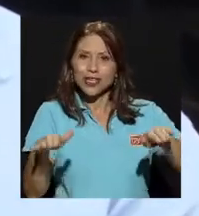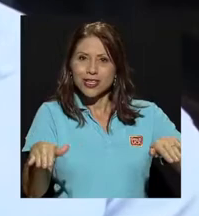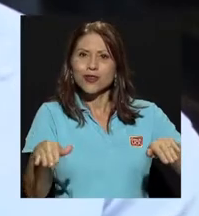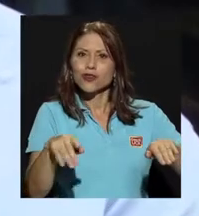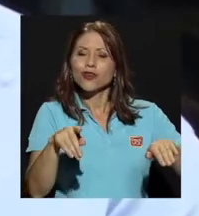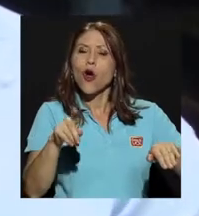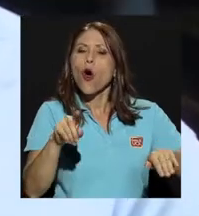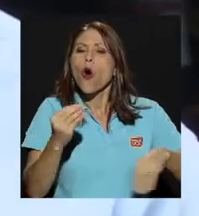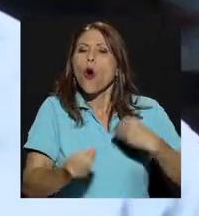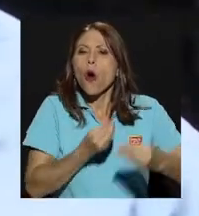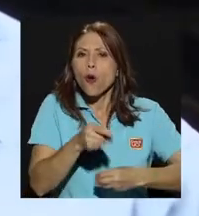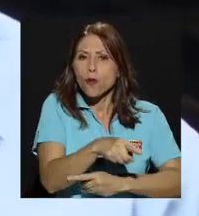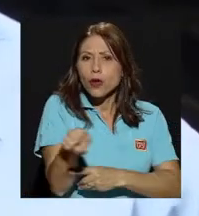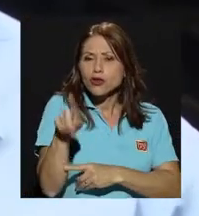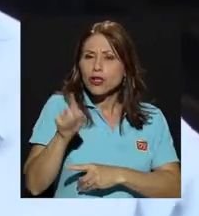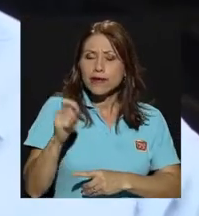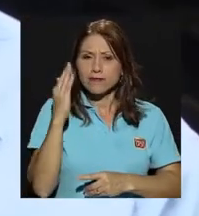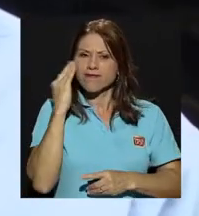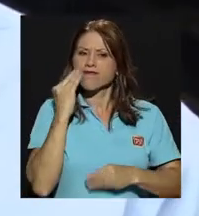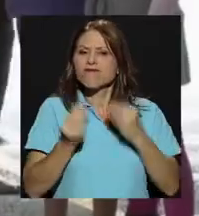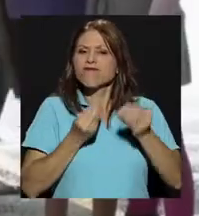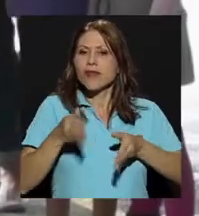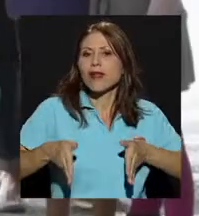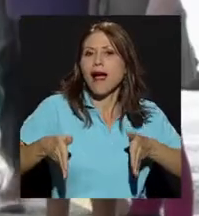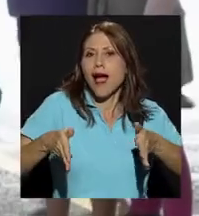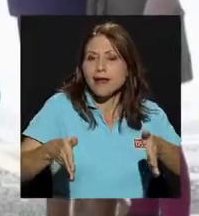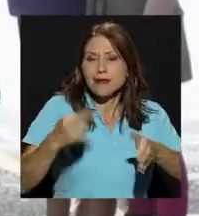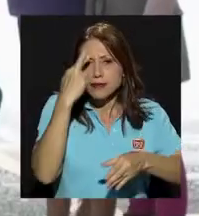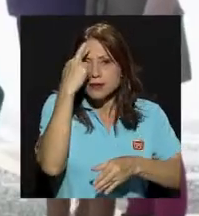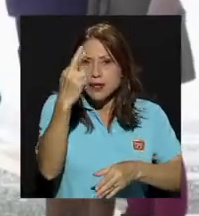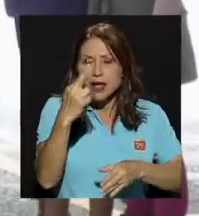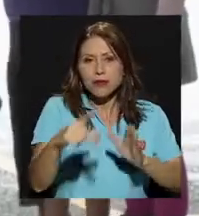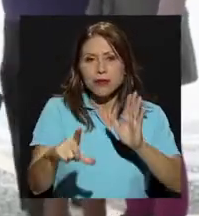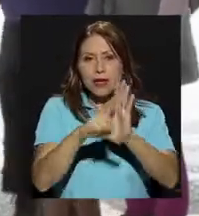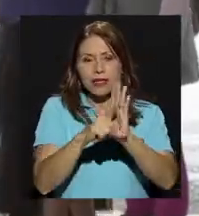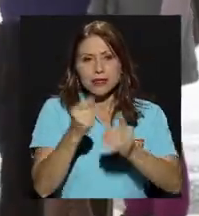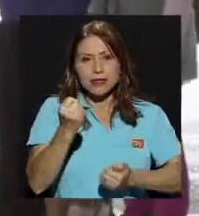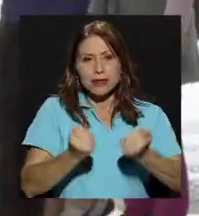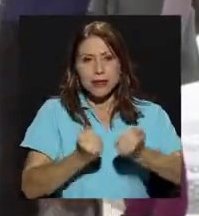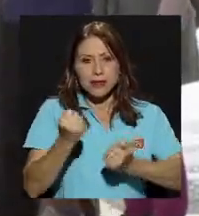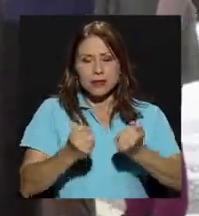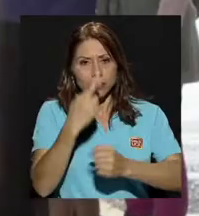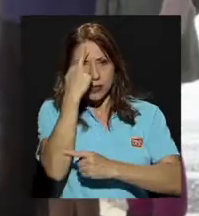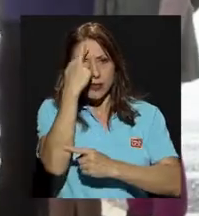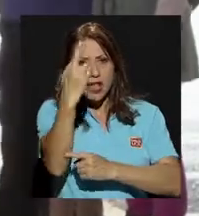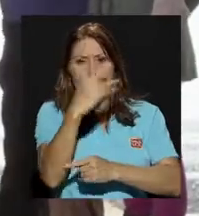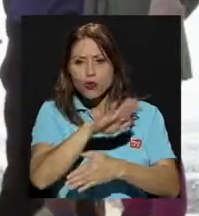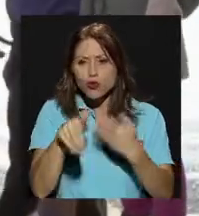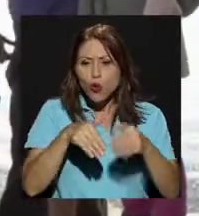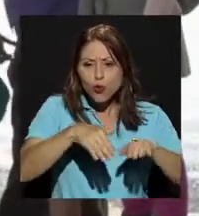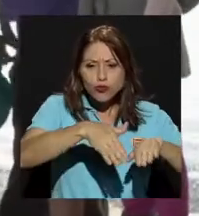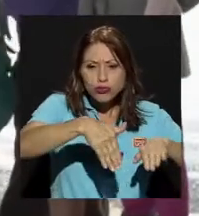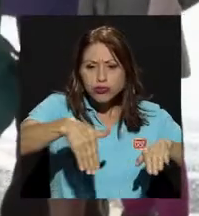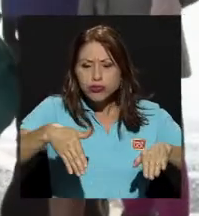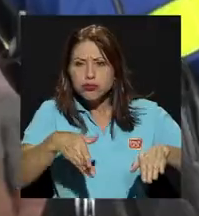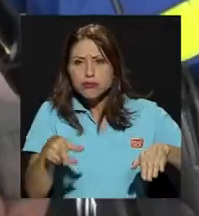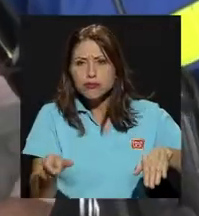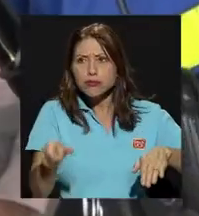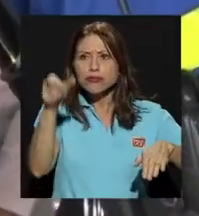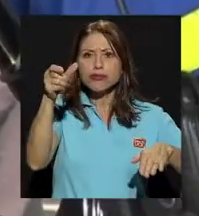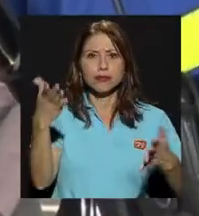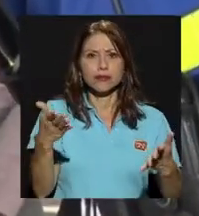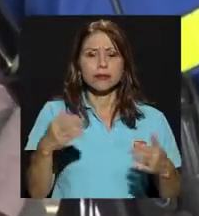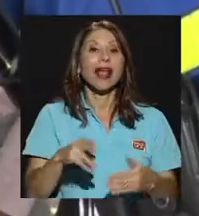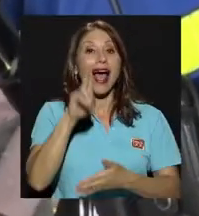irse conduciendo sobre las calles, respetando las leyes de tránsito, respetando la señalización. A